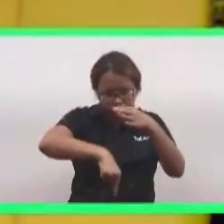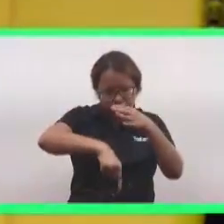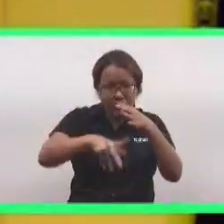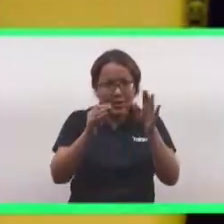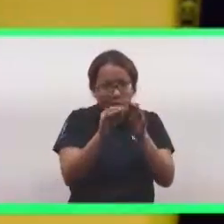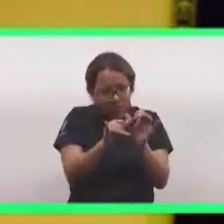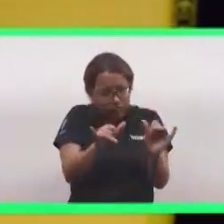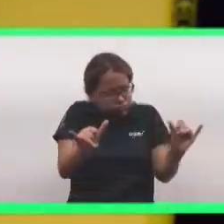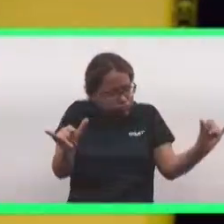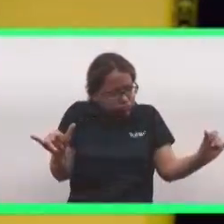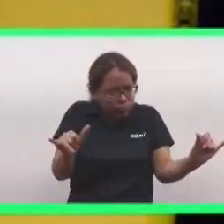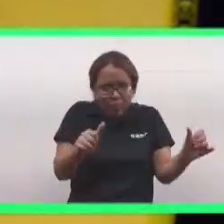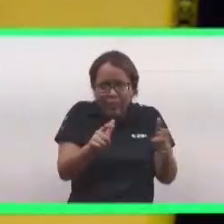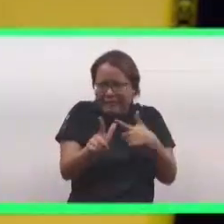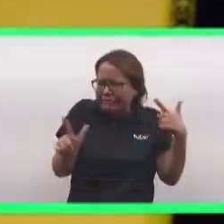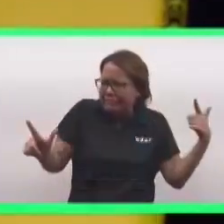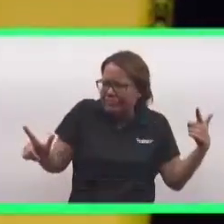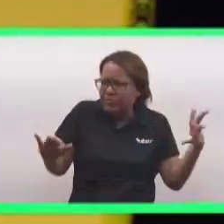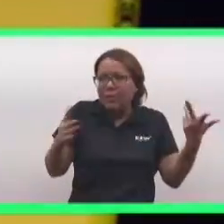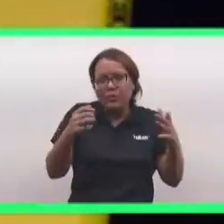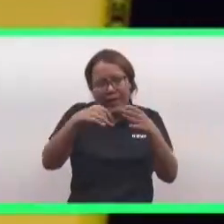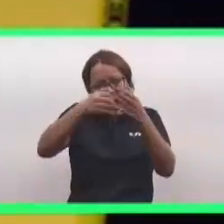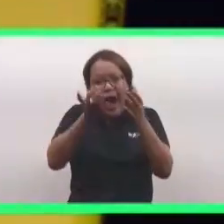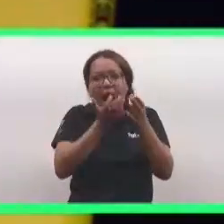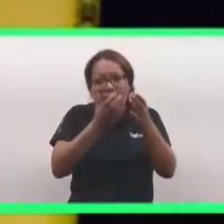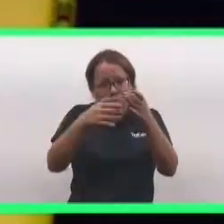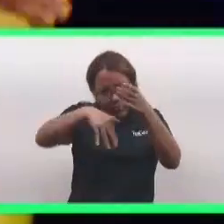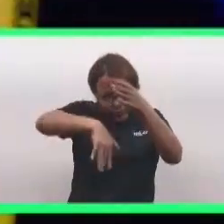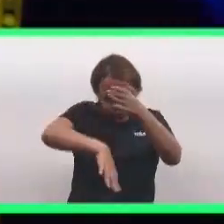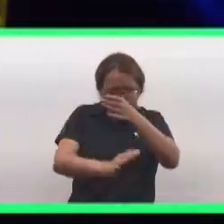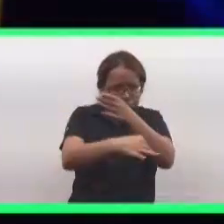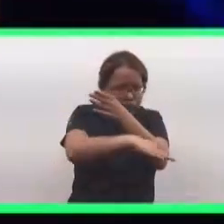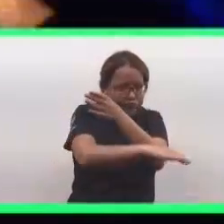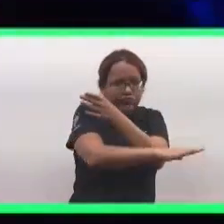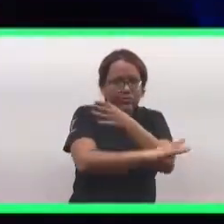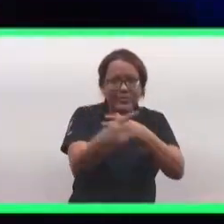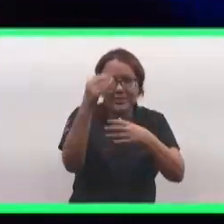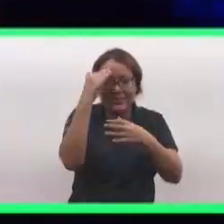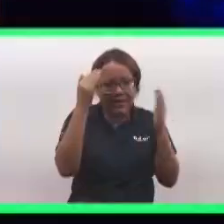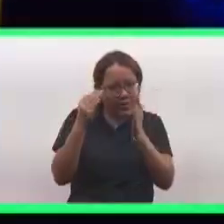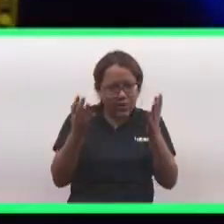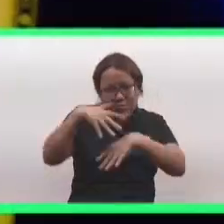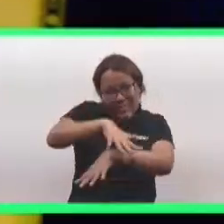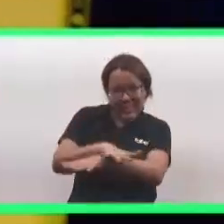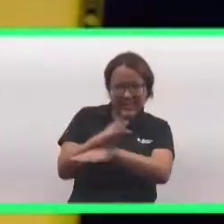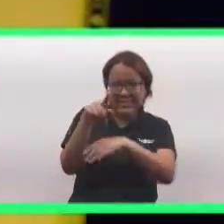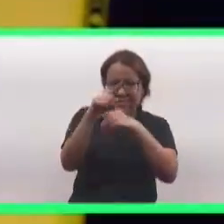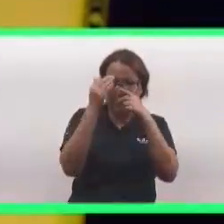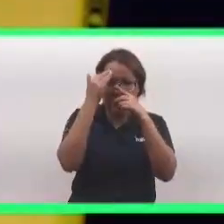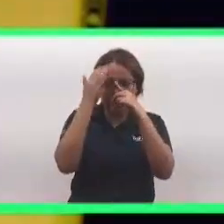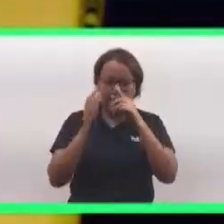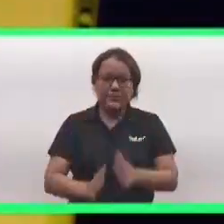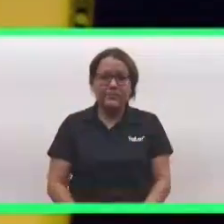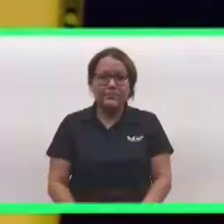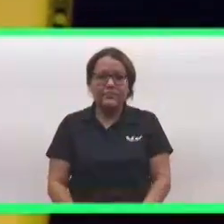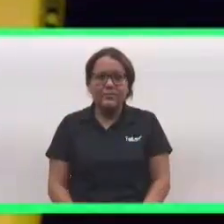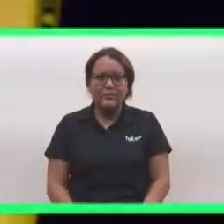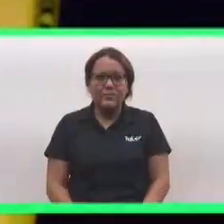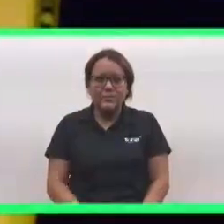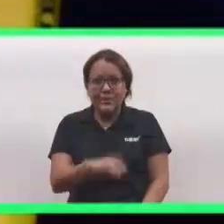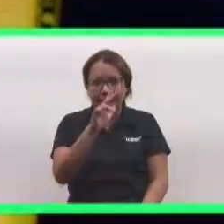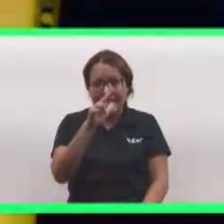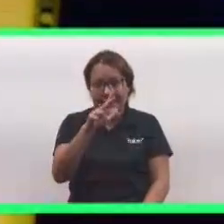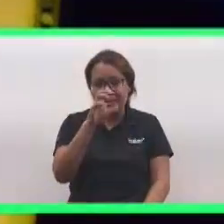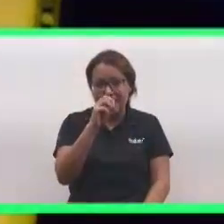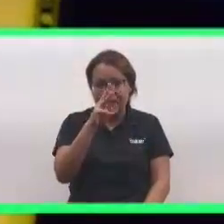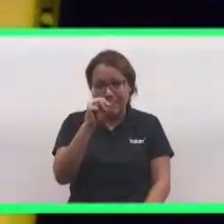porque el agua tiene la capacidad de filtrarse por medio de la tierra y llegar al lugar y contaminarlo a usted, a su familia, a todos aquellos que beban de ese pozo, a 30